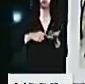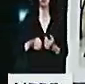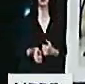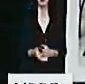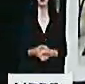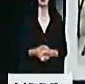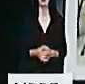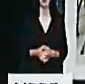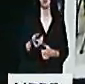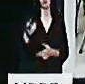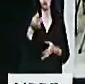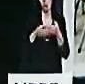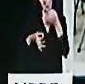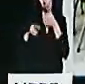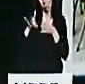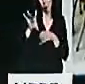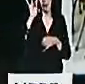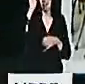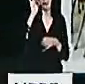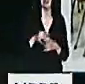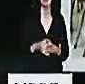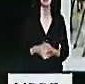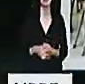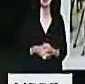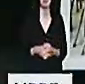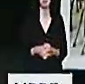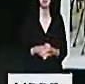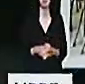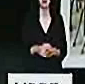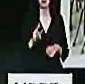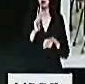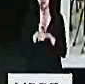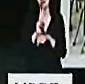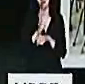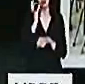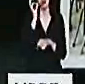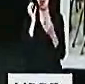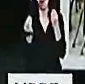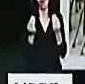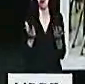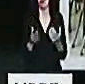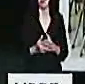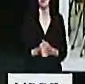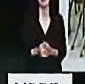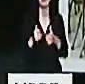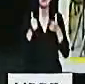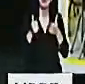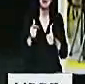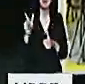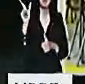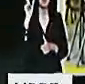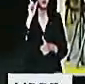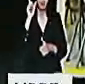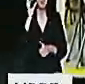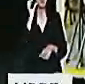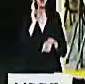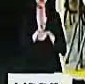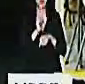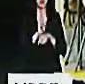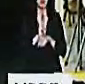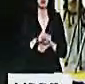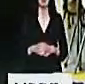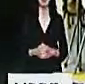pregunta para nosotros. Cuéntanos, Natacha, tú eliges. La profesora, por supuesto. Bien, vamos a escuchar a la profesora entonces,